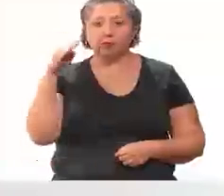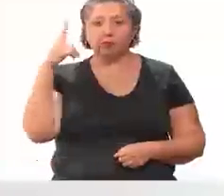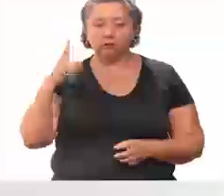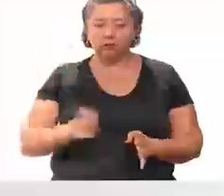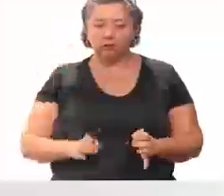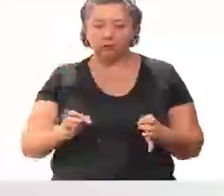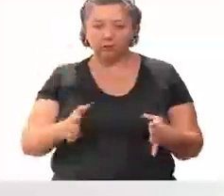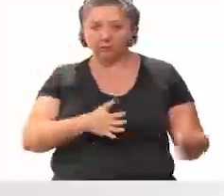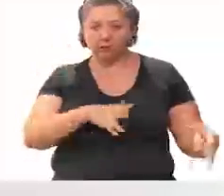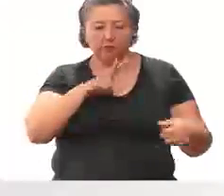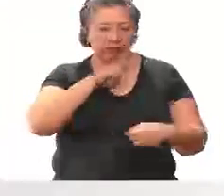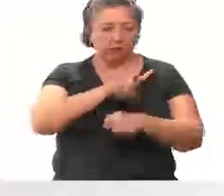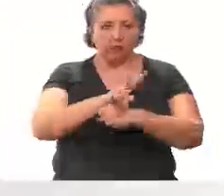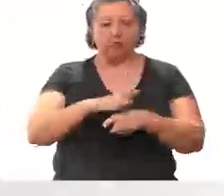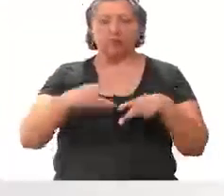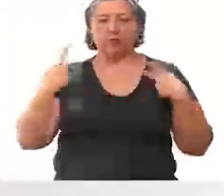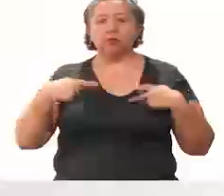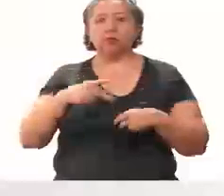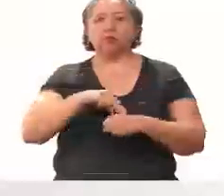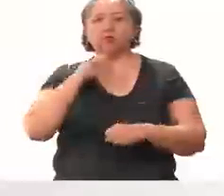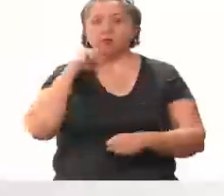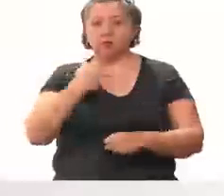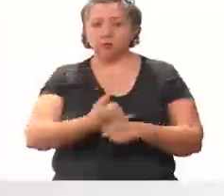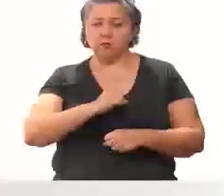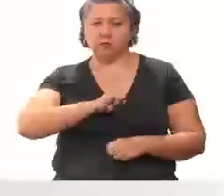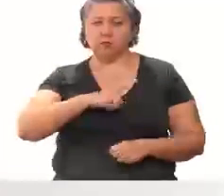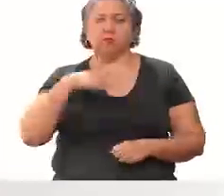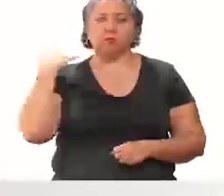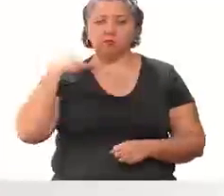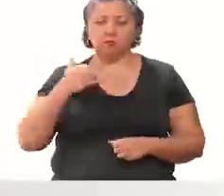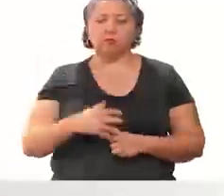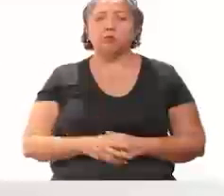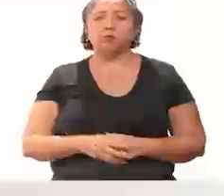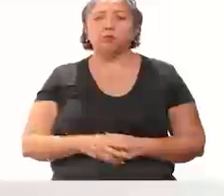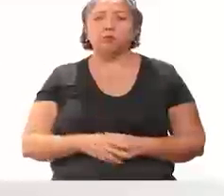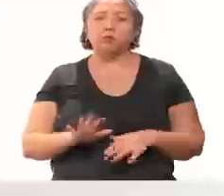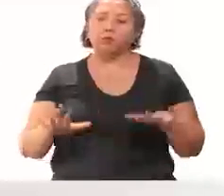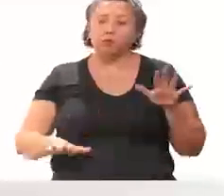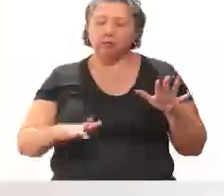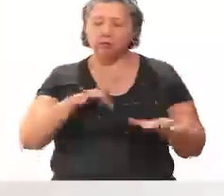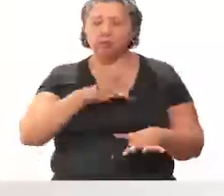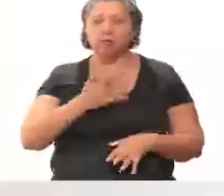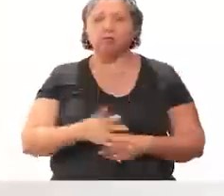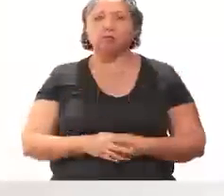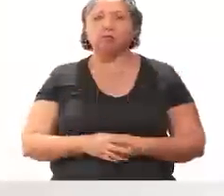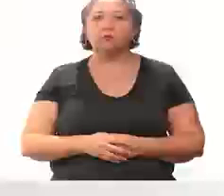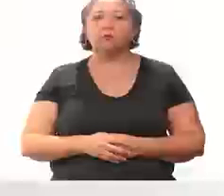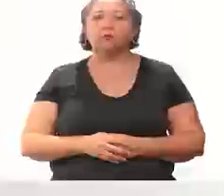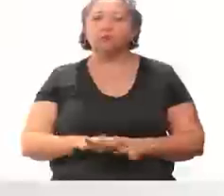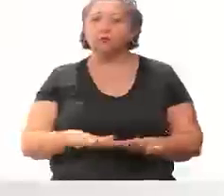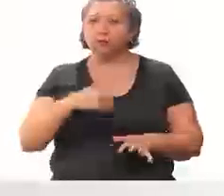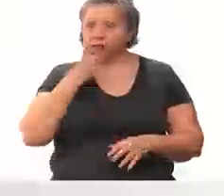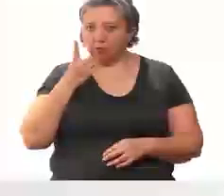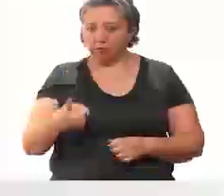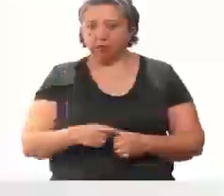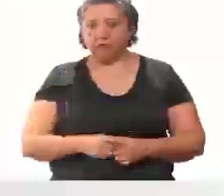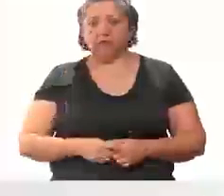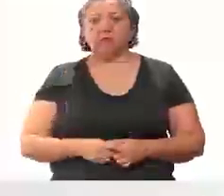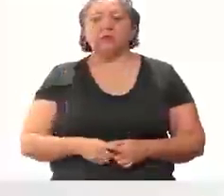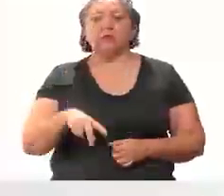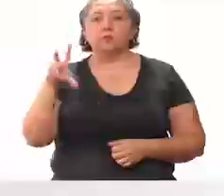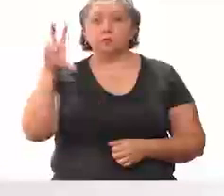191 están estables, aislados, monitoreados por personal médico de los servicios de salud de Yucatán. Presentan síntomas leves. Como ya se